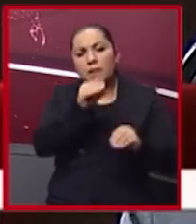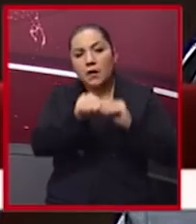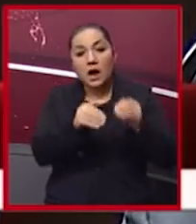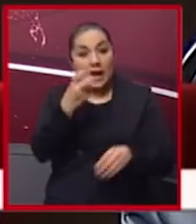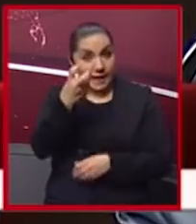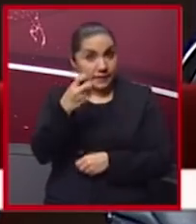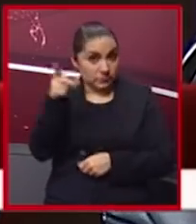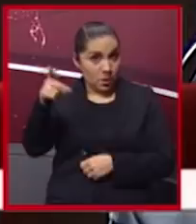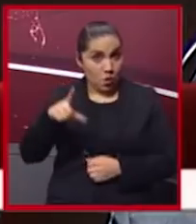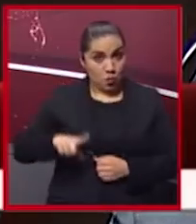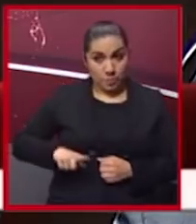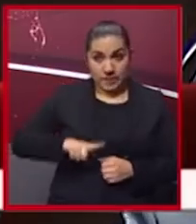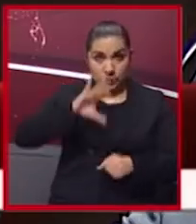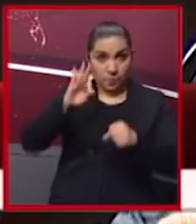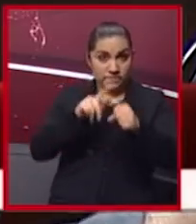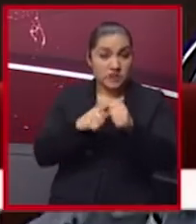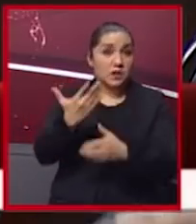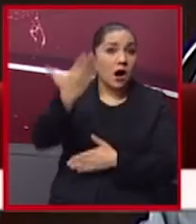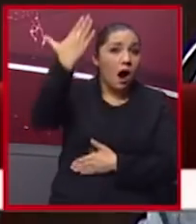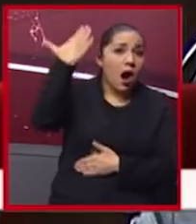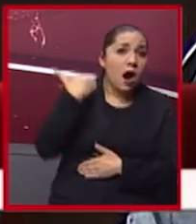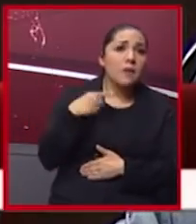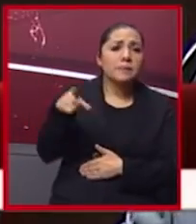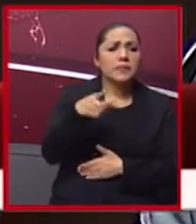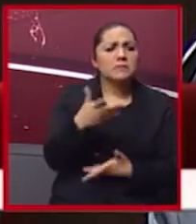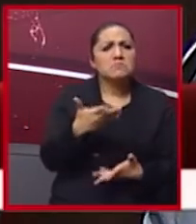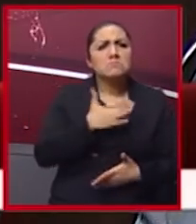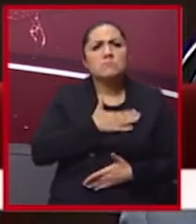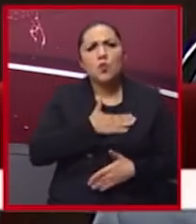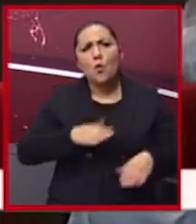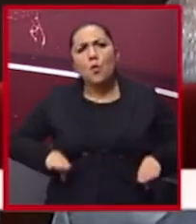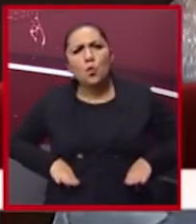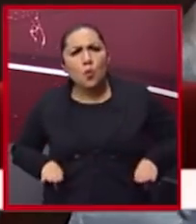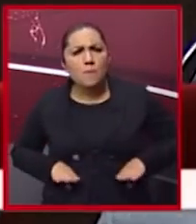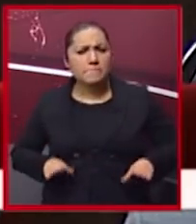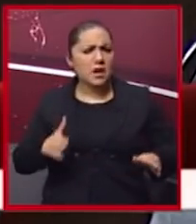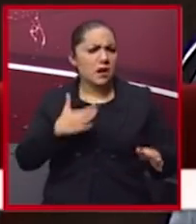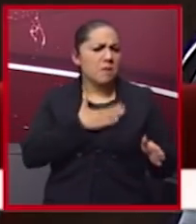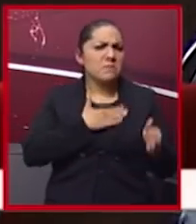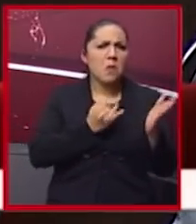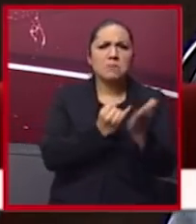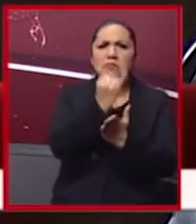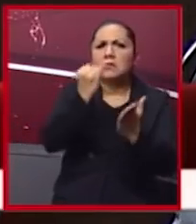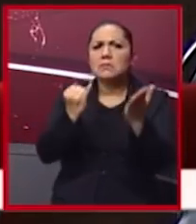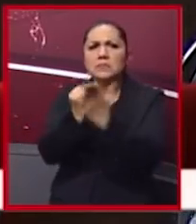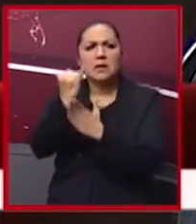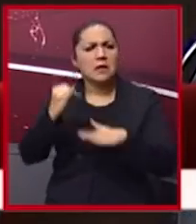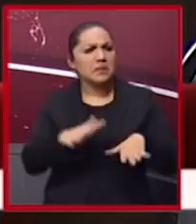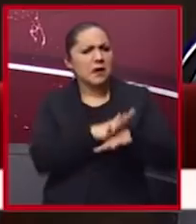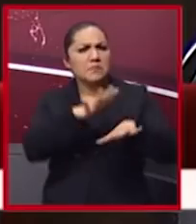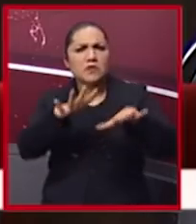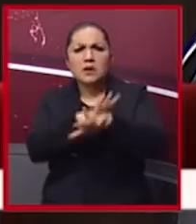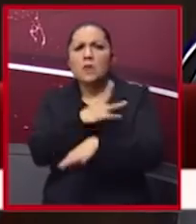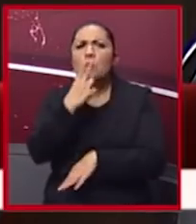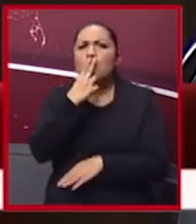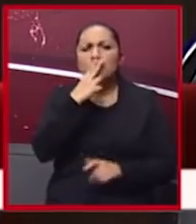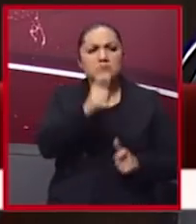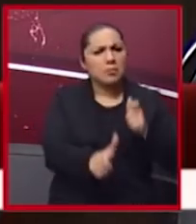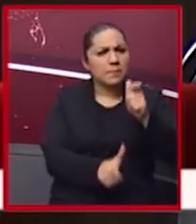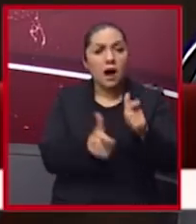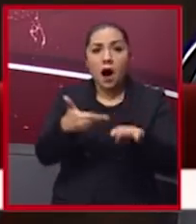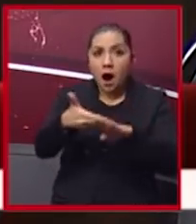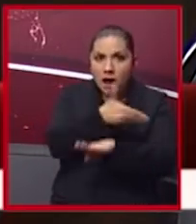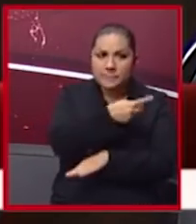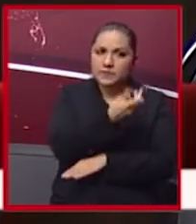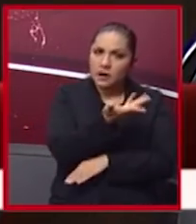libre arbitrio y conveniencia, sin consultar al Congreso y sin la adecuada